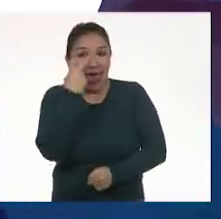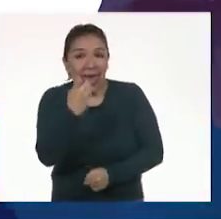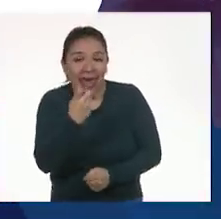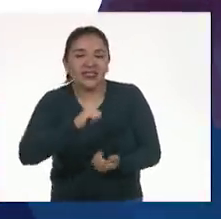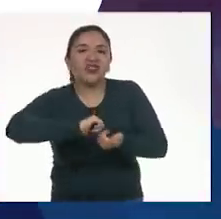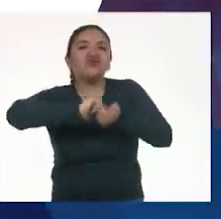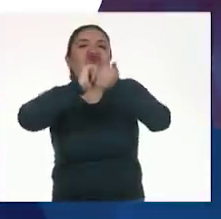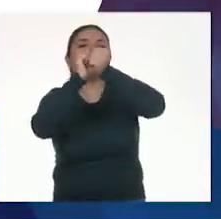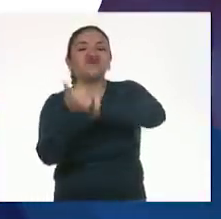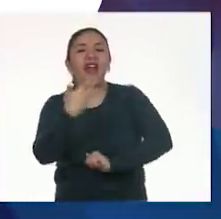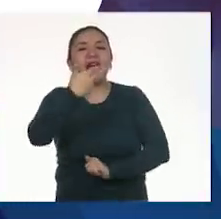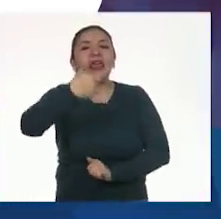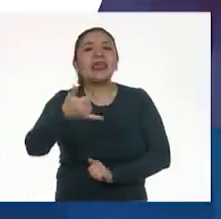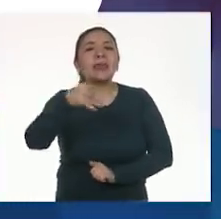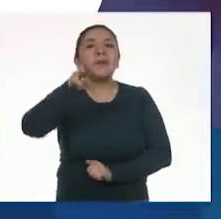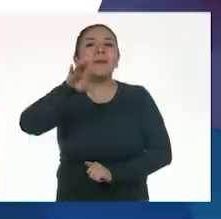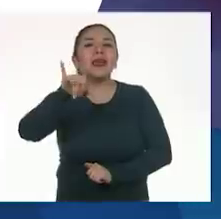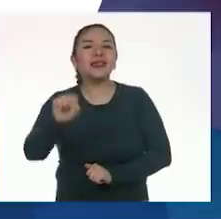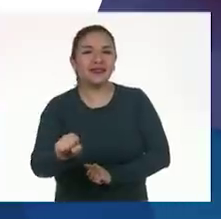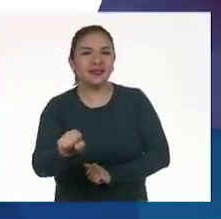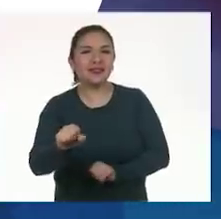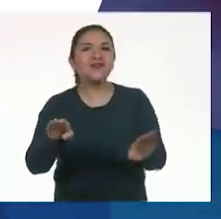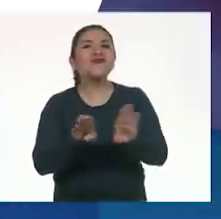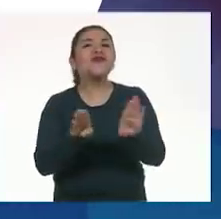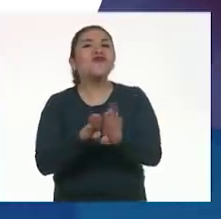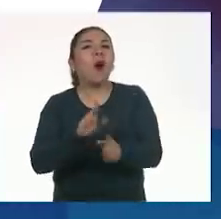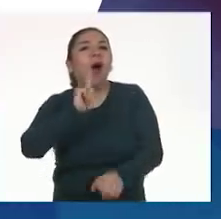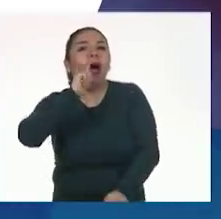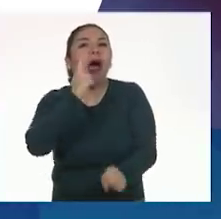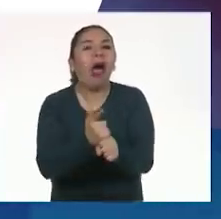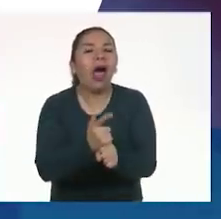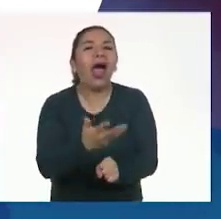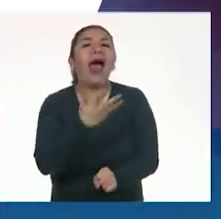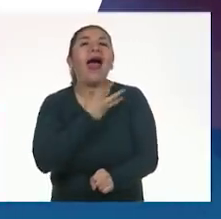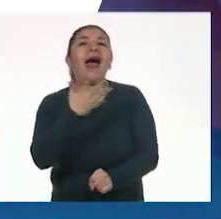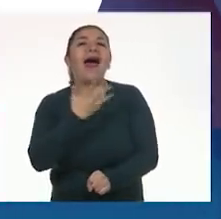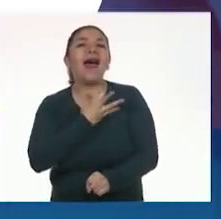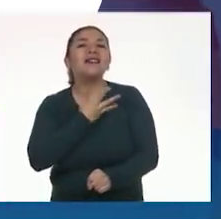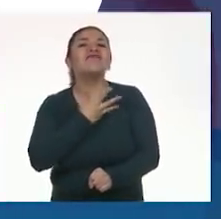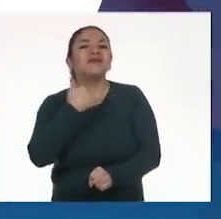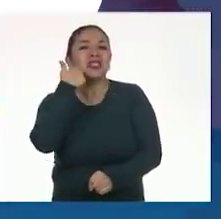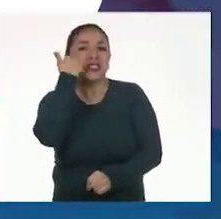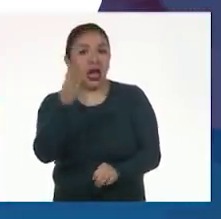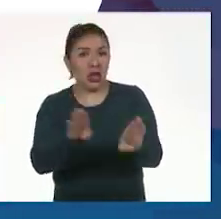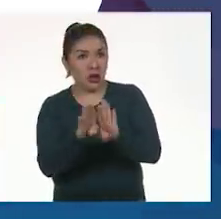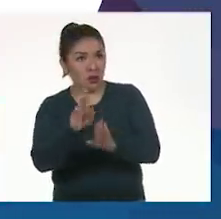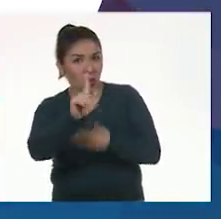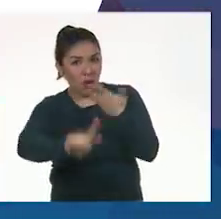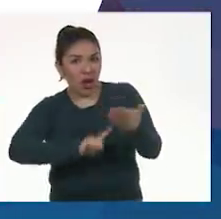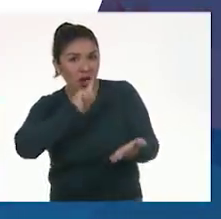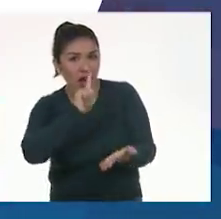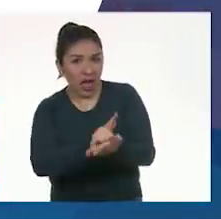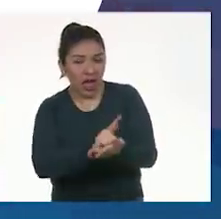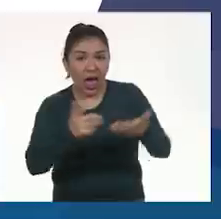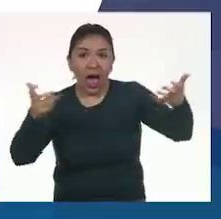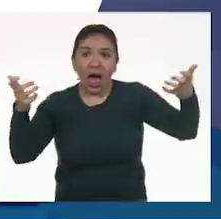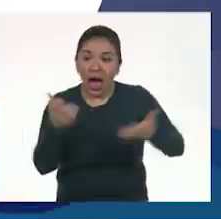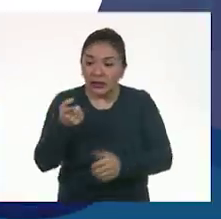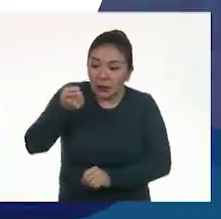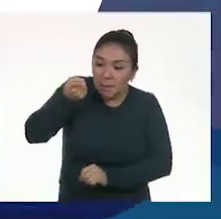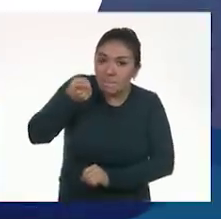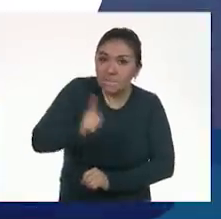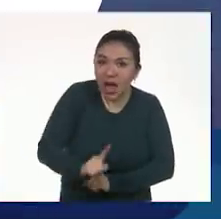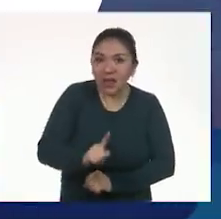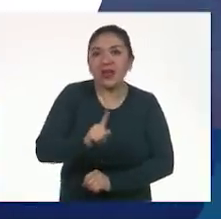ibris. Claro. Ah. Se revela siempre a hacer lo que la ley, el destino, la